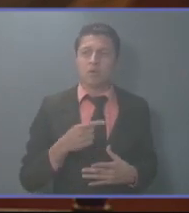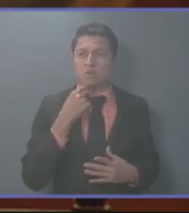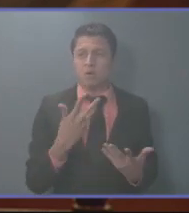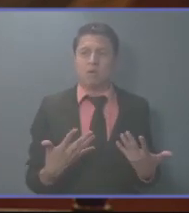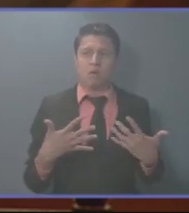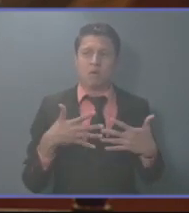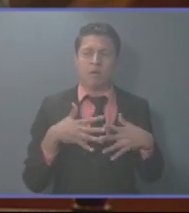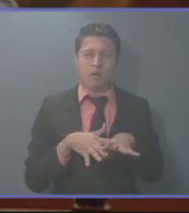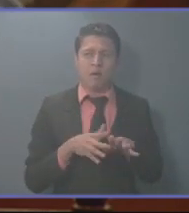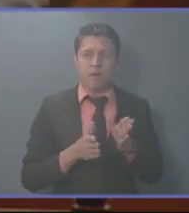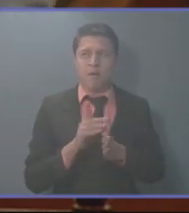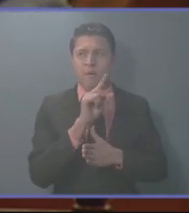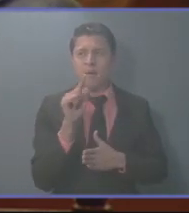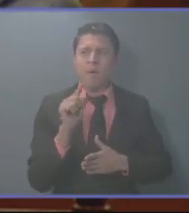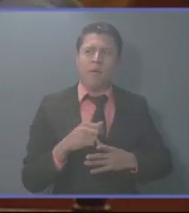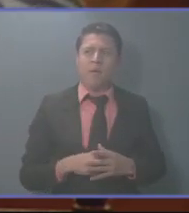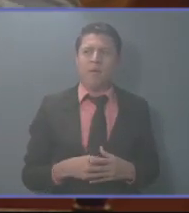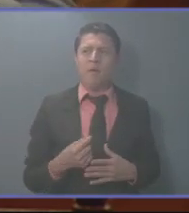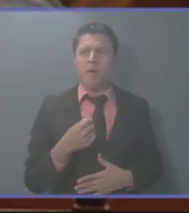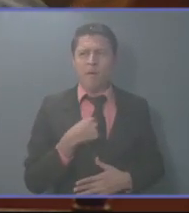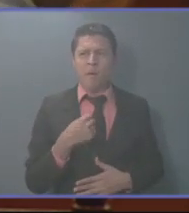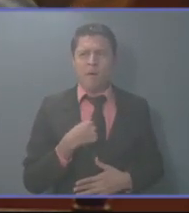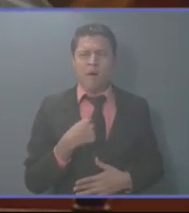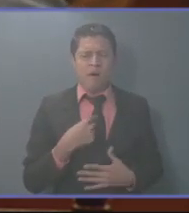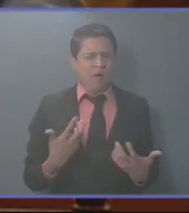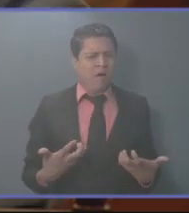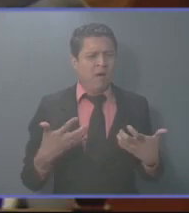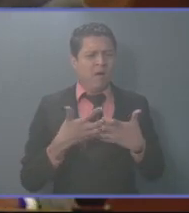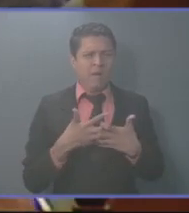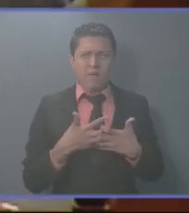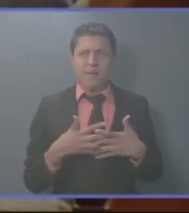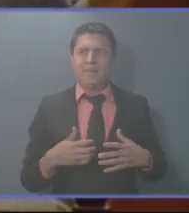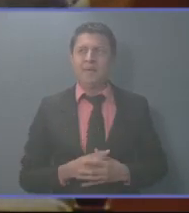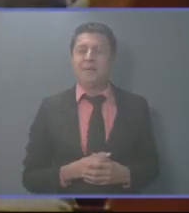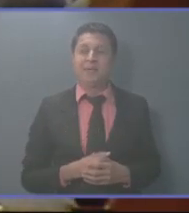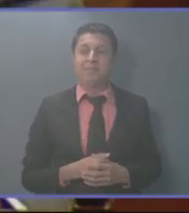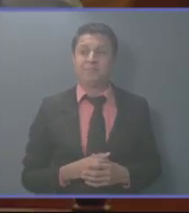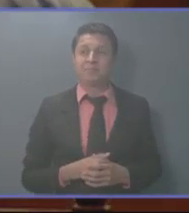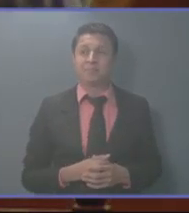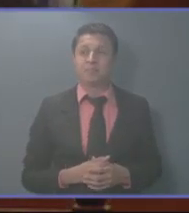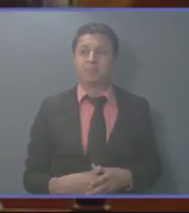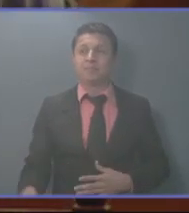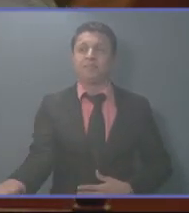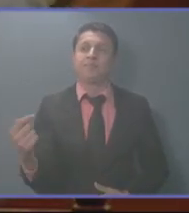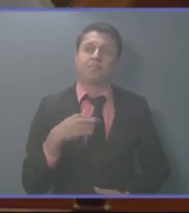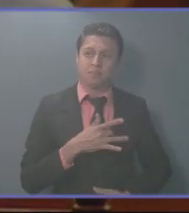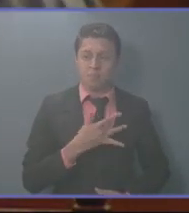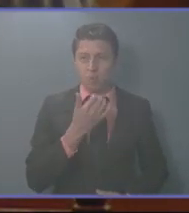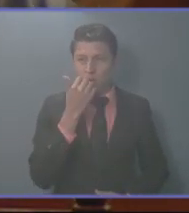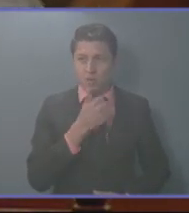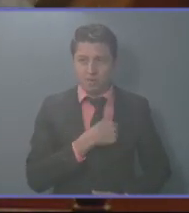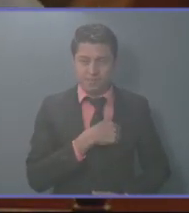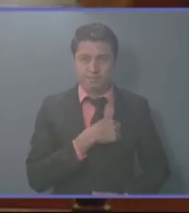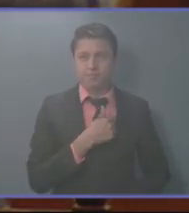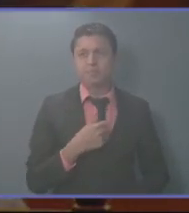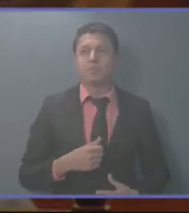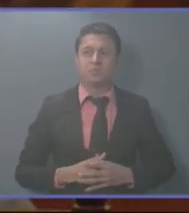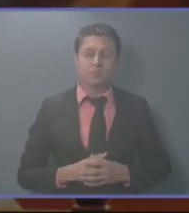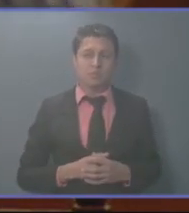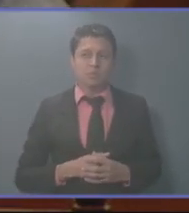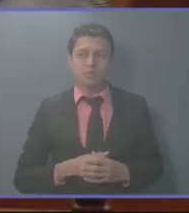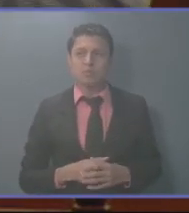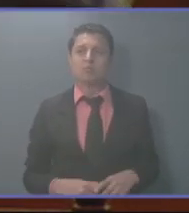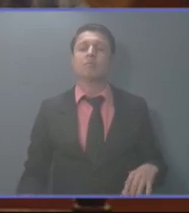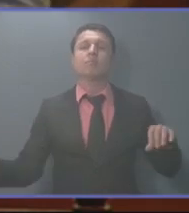de esa institución, de la cual soy parte de ella, y me siento honrado y orgulloso